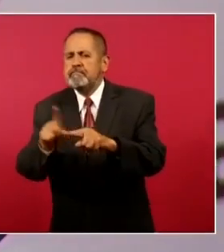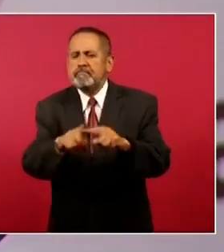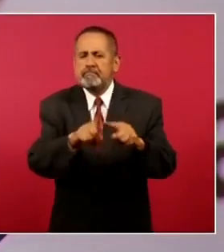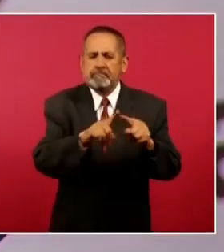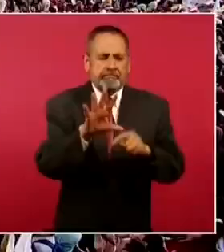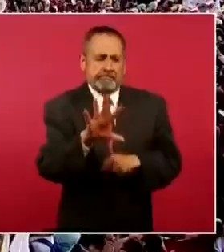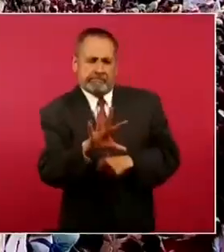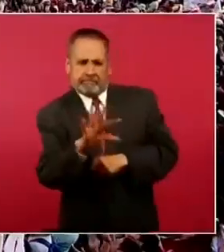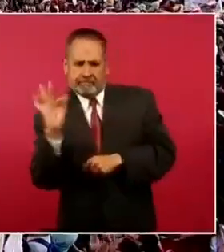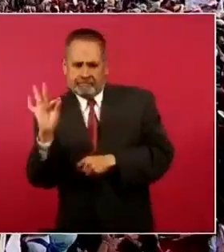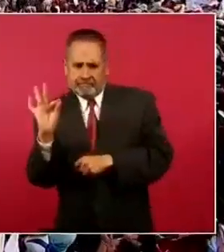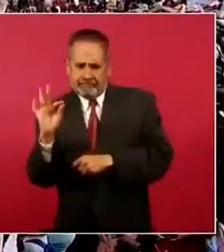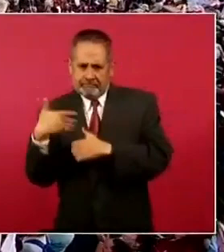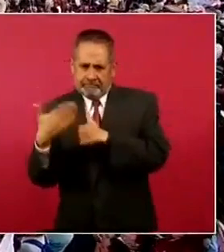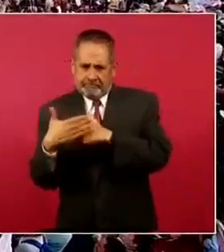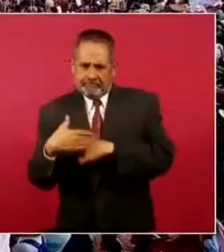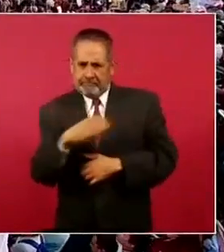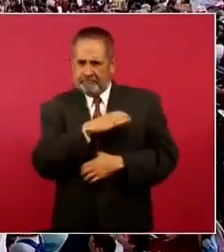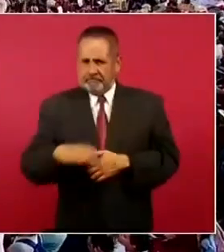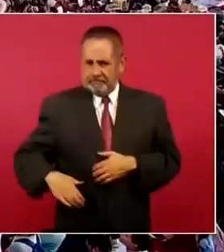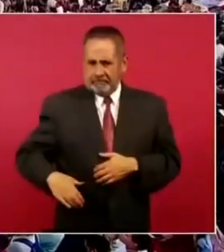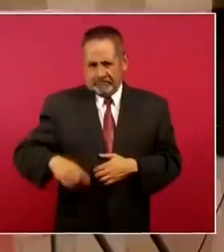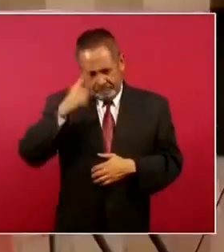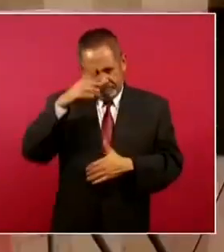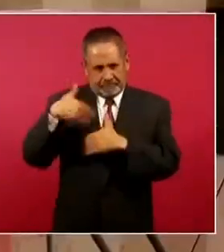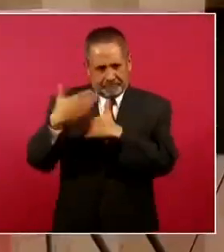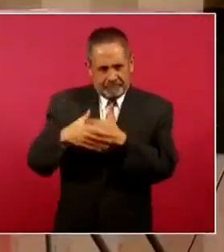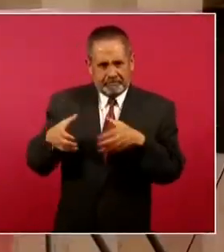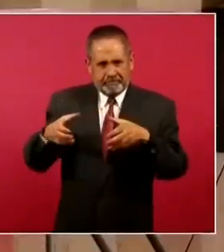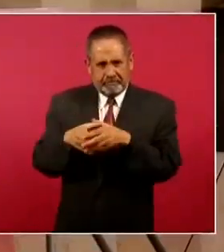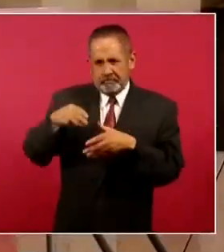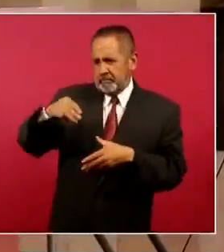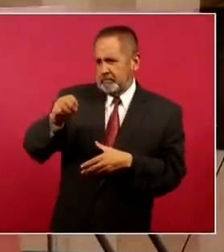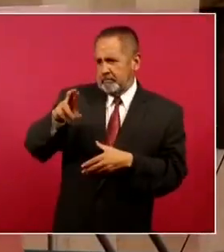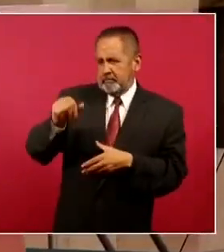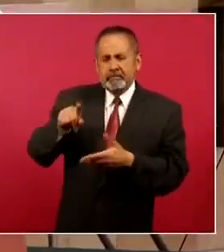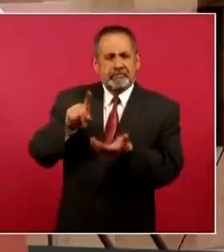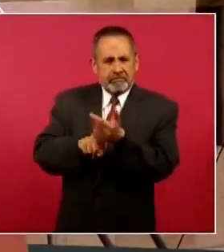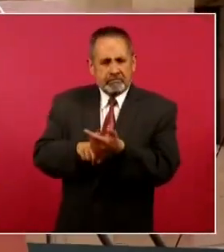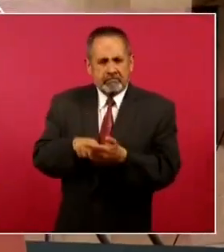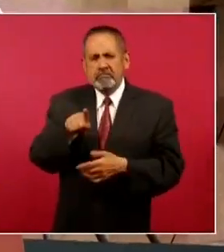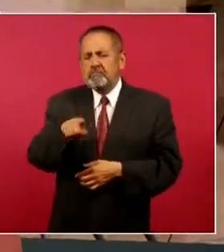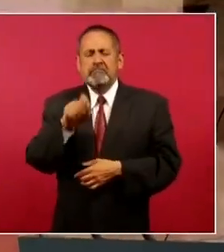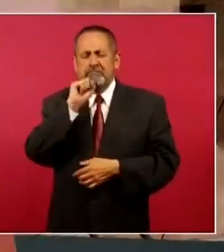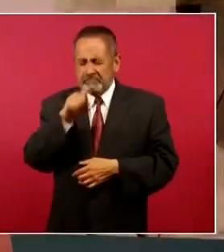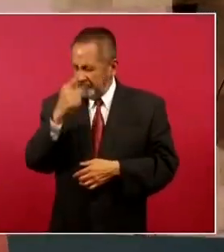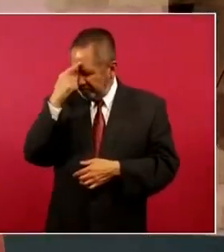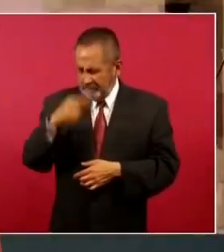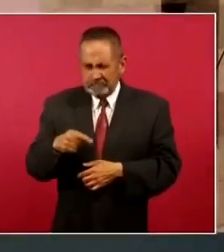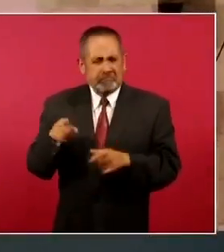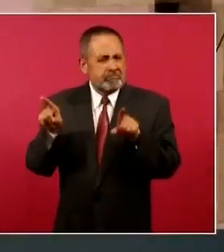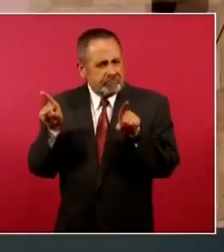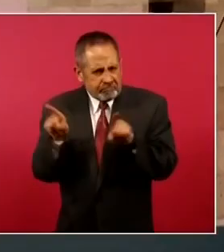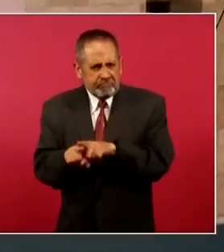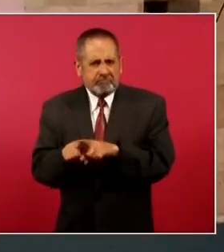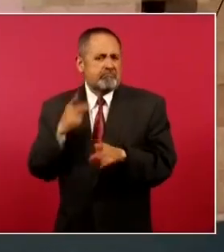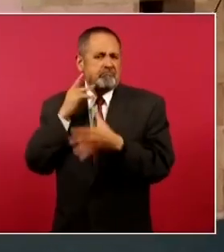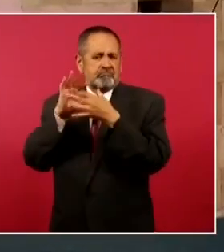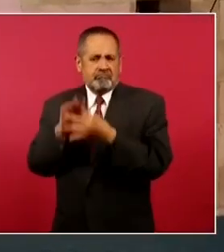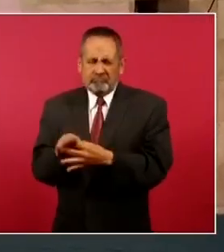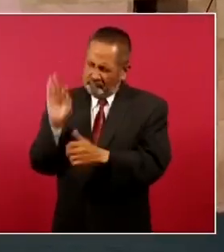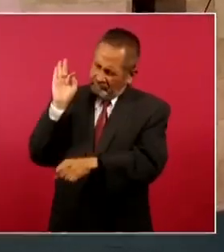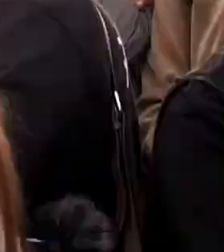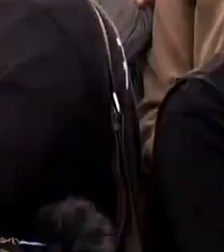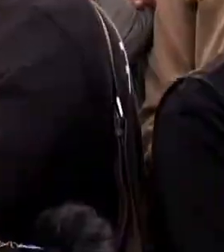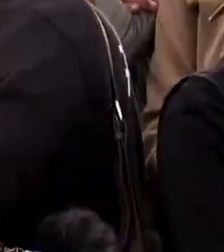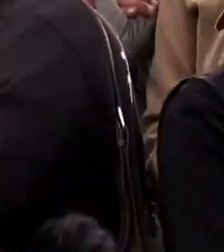al candidato de nuestro movimiento aplicará la misma política en favor